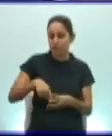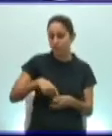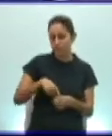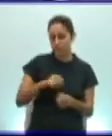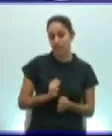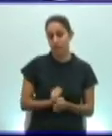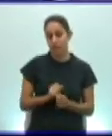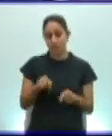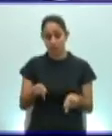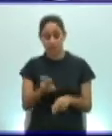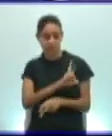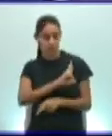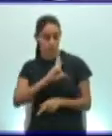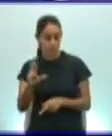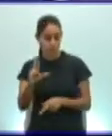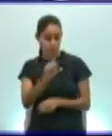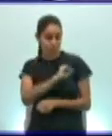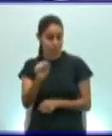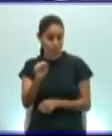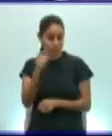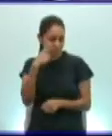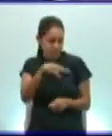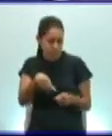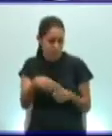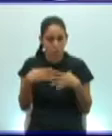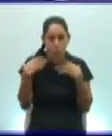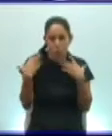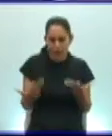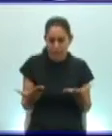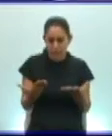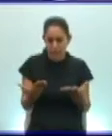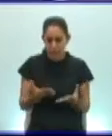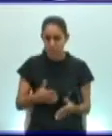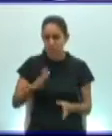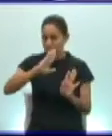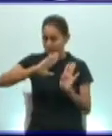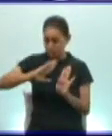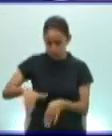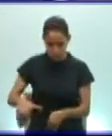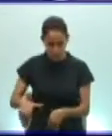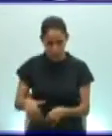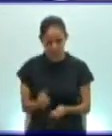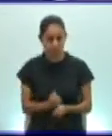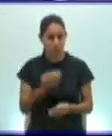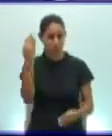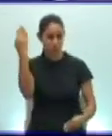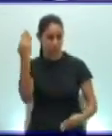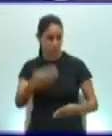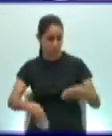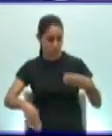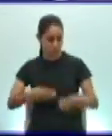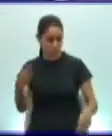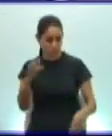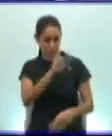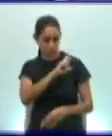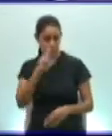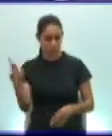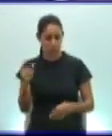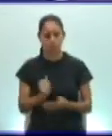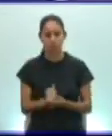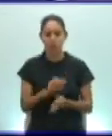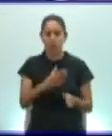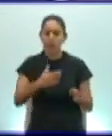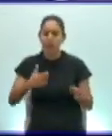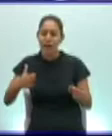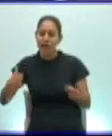poder, el objetivo es destruir la revolución con ese mismo empeño total del dominio de la isla. Por lo tanto, a lo largo de toda